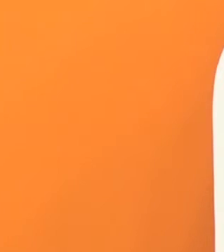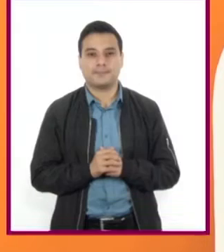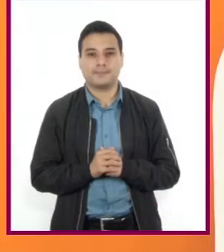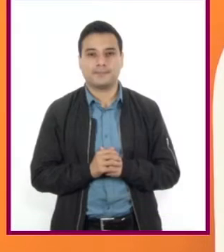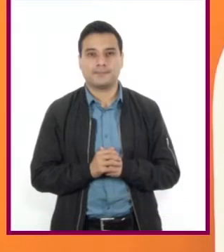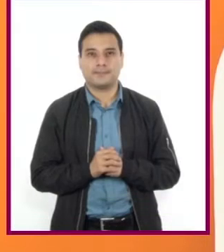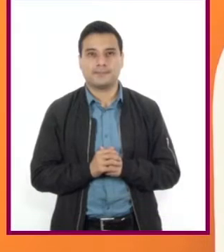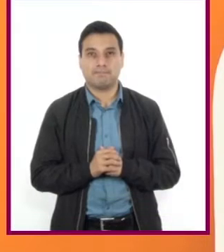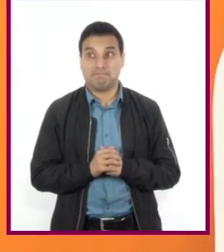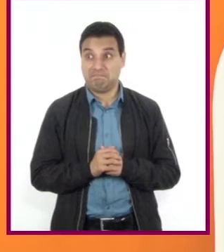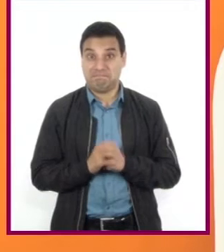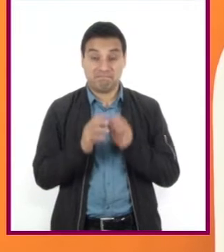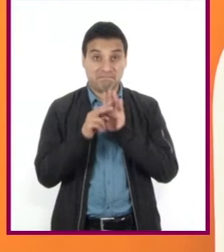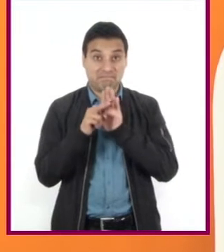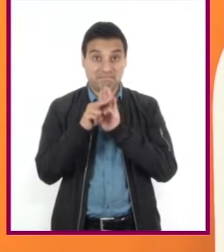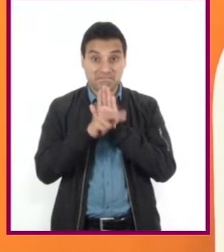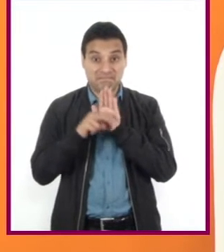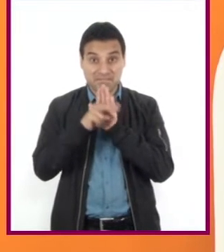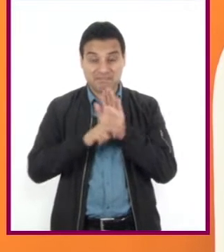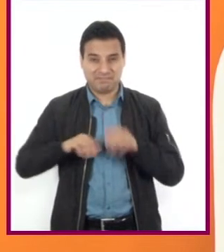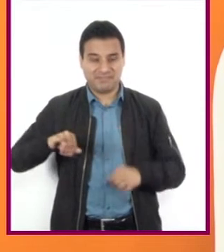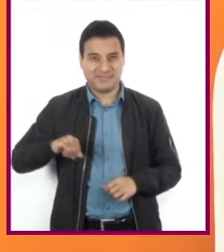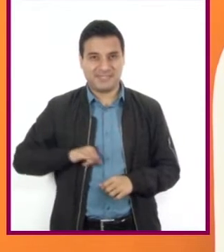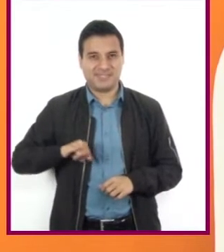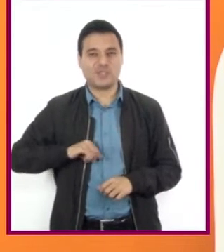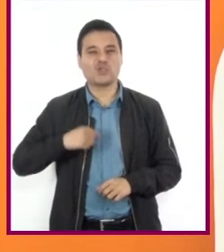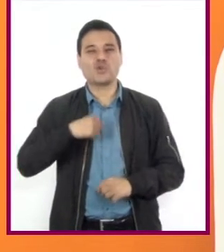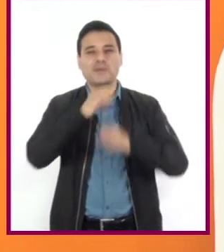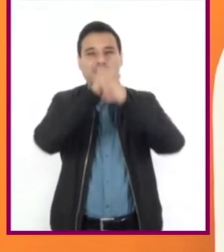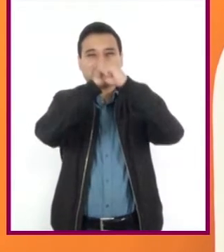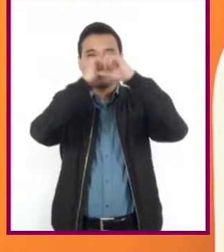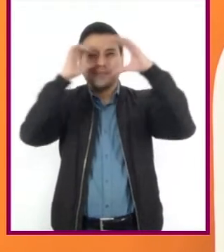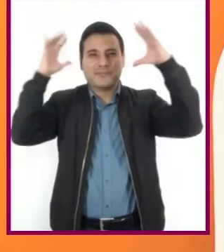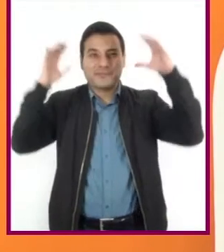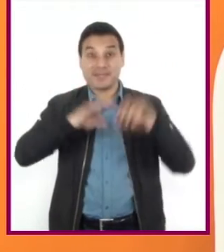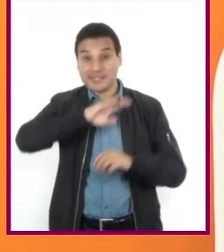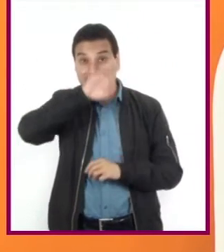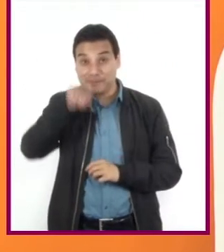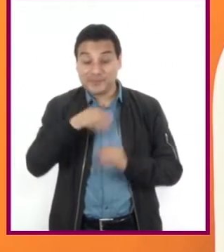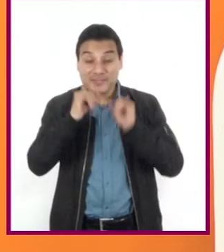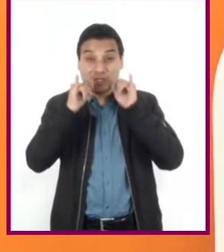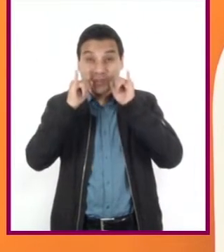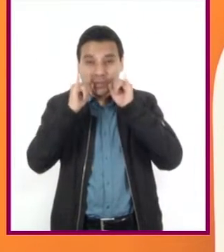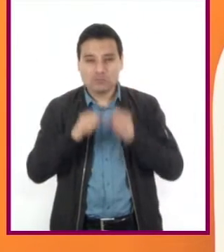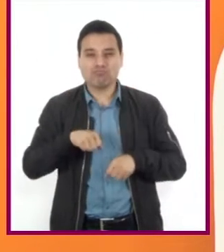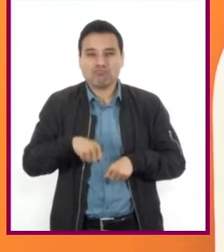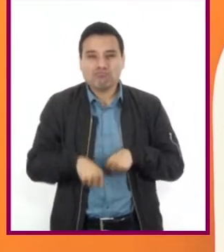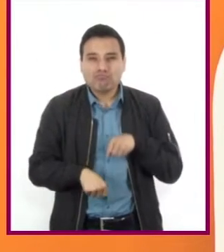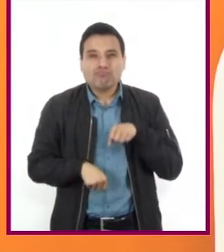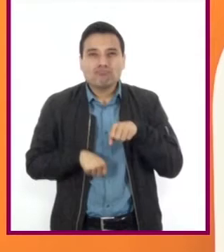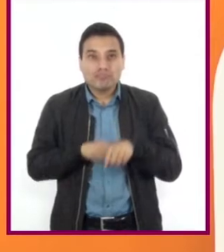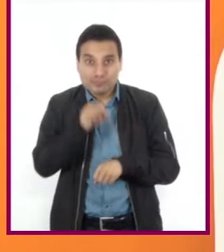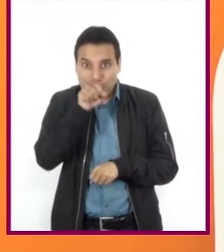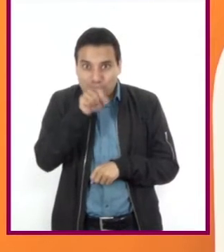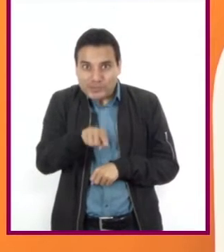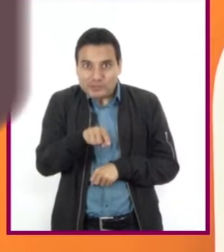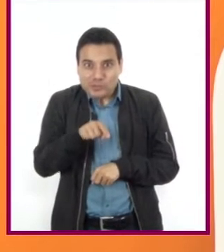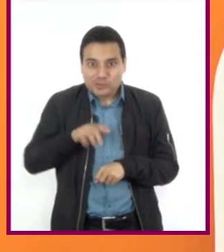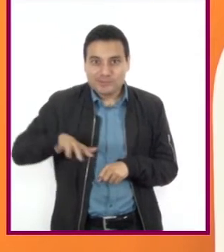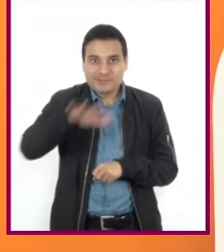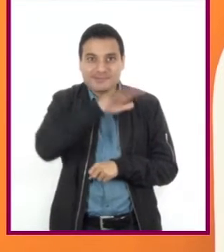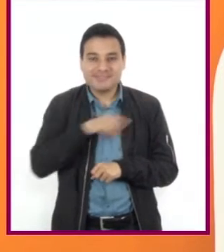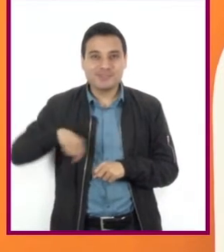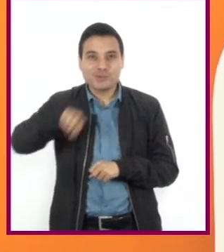¡Qué interesante video! Me gusta imaginarme a los mamuts caminando por los mismos lugares en los que ahora vivimos nosotros. Los